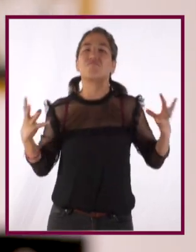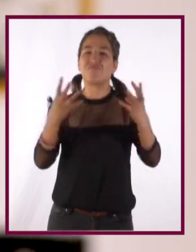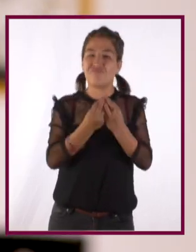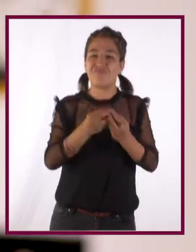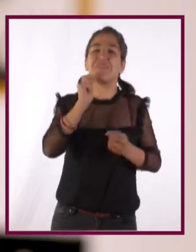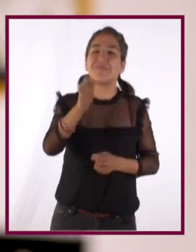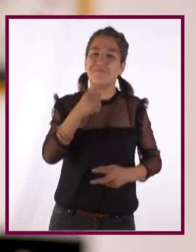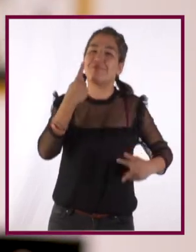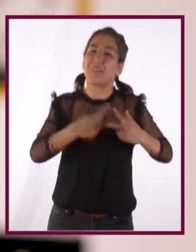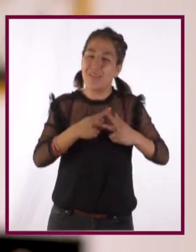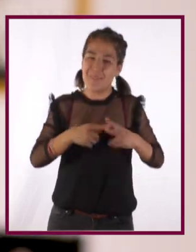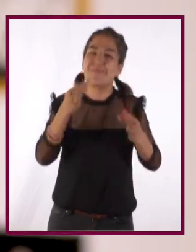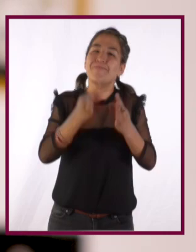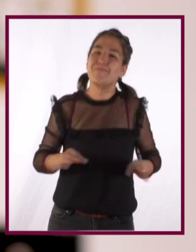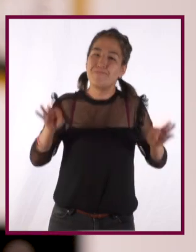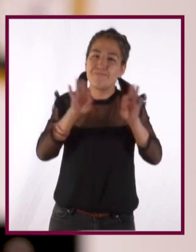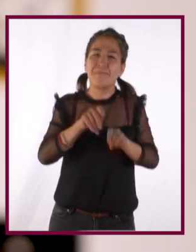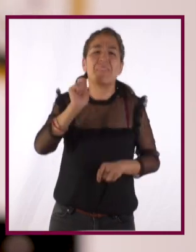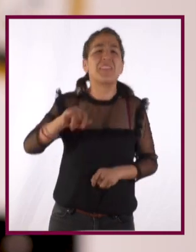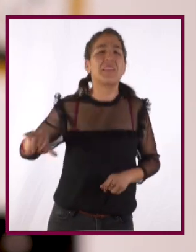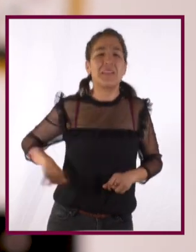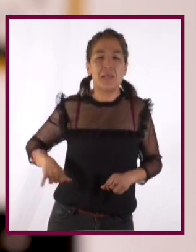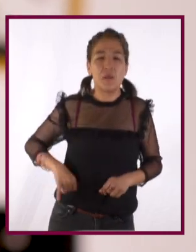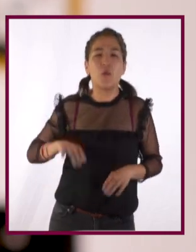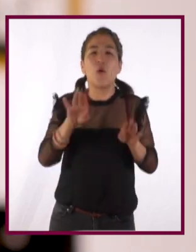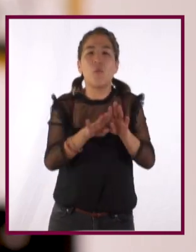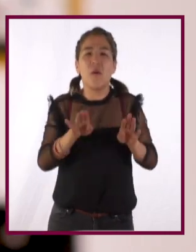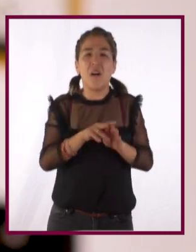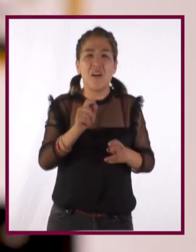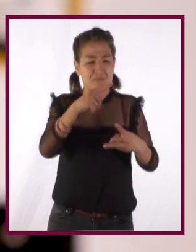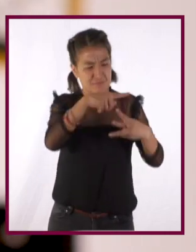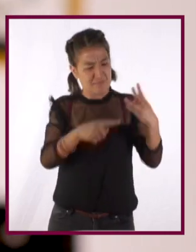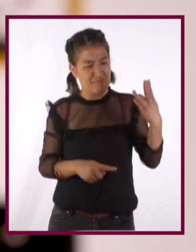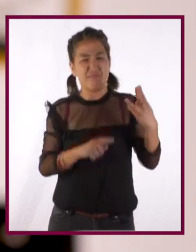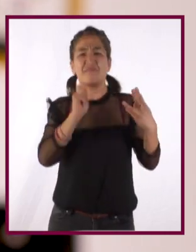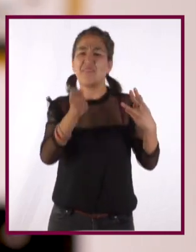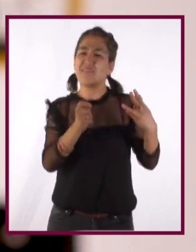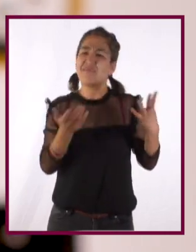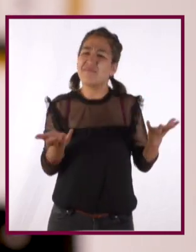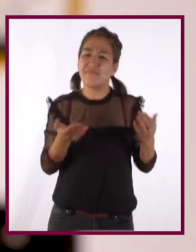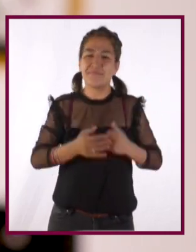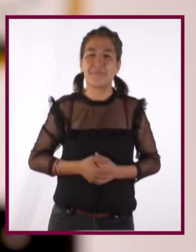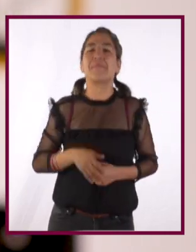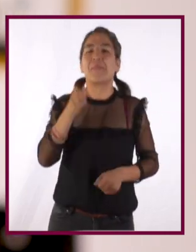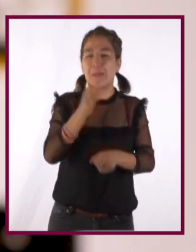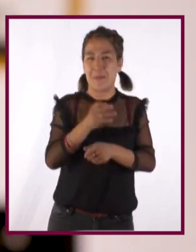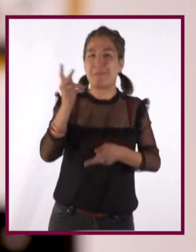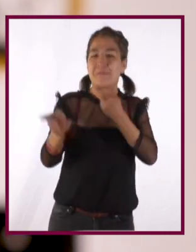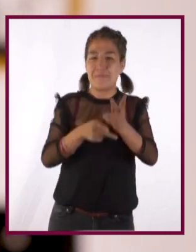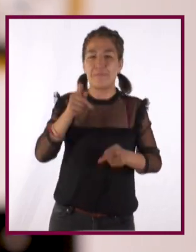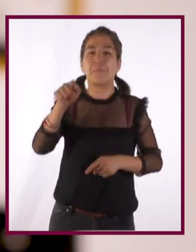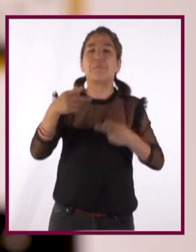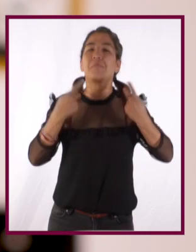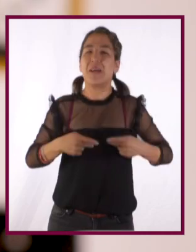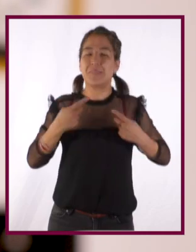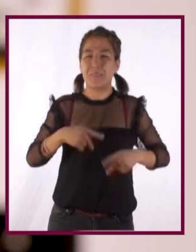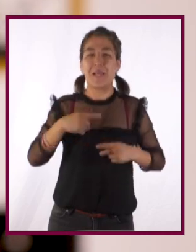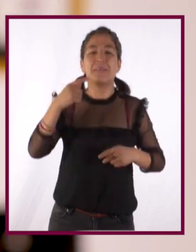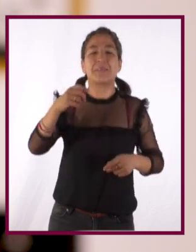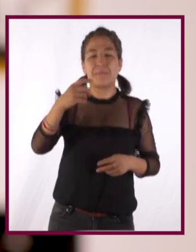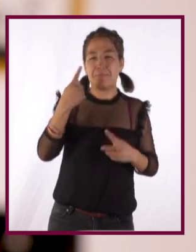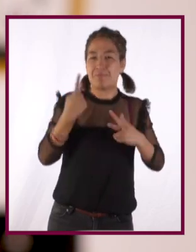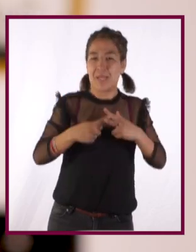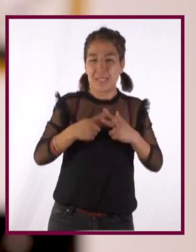carga matemática muy importante. Lo interesante es saber qué relación existe entre los tres. Lo mejor será preguntarle esto a una